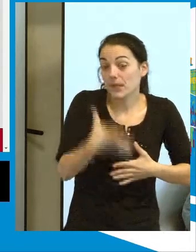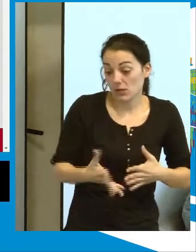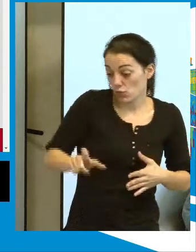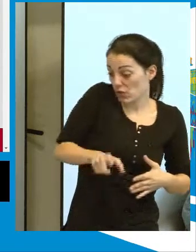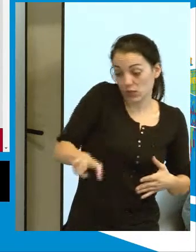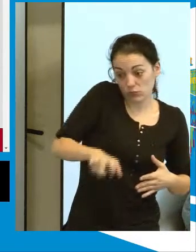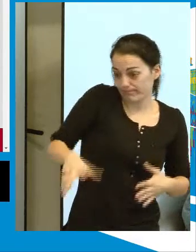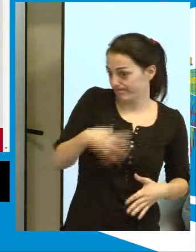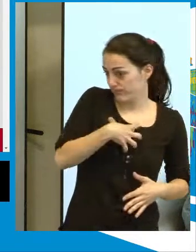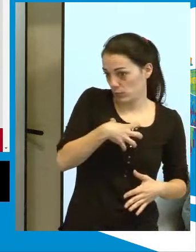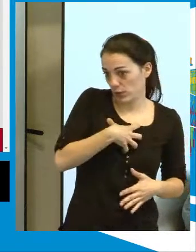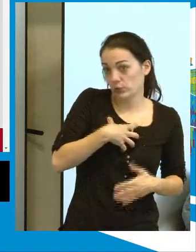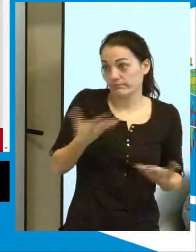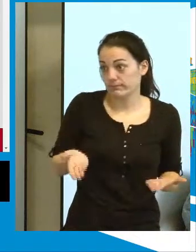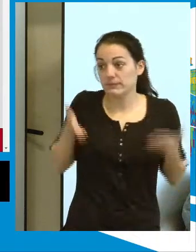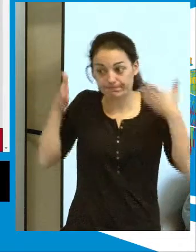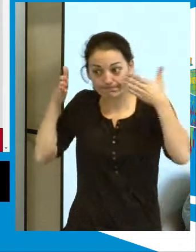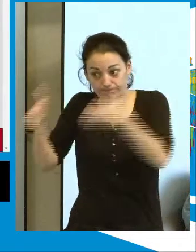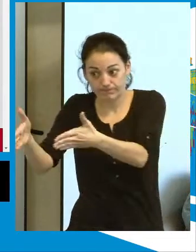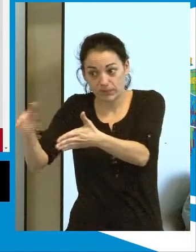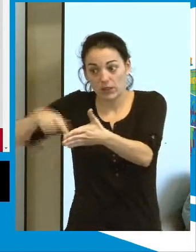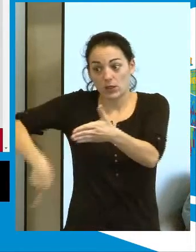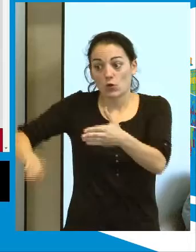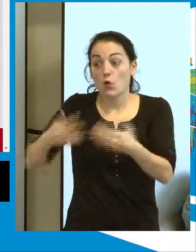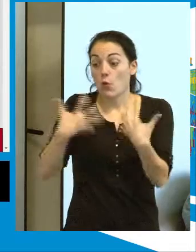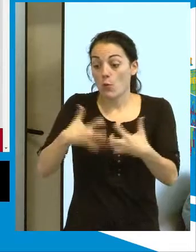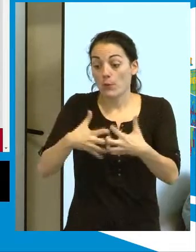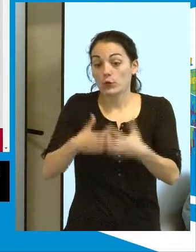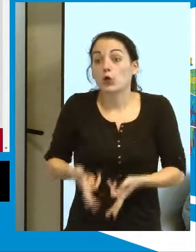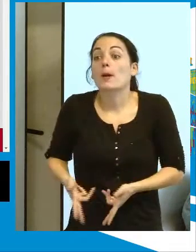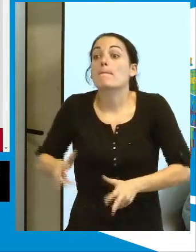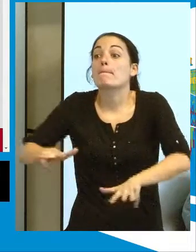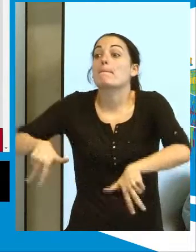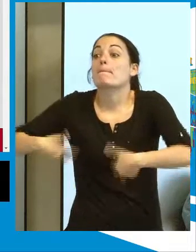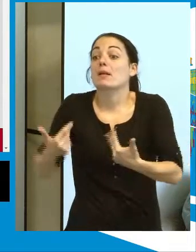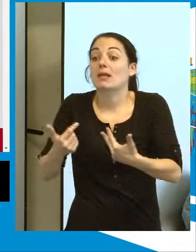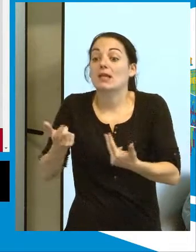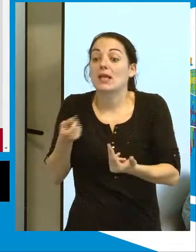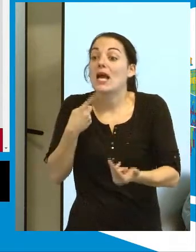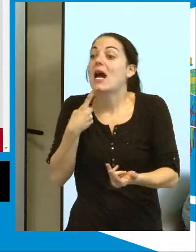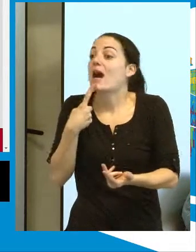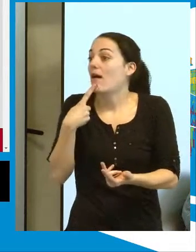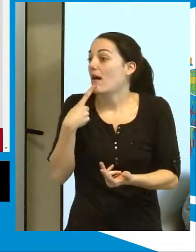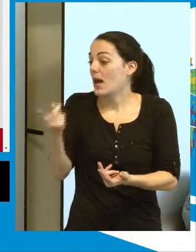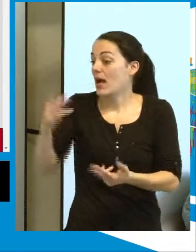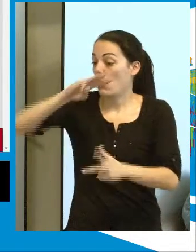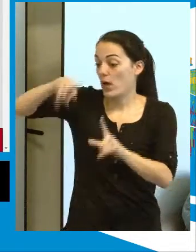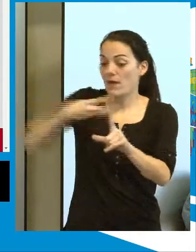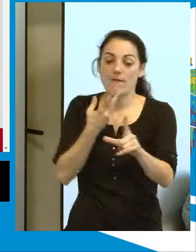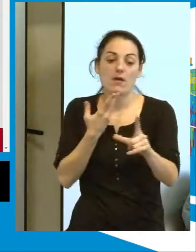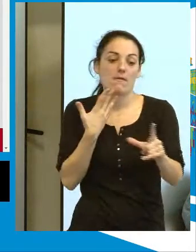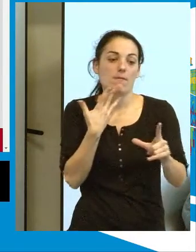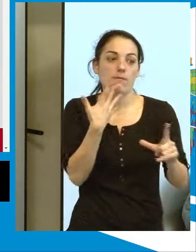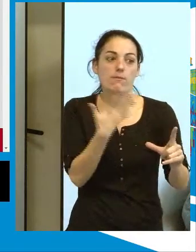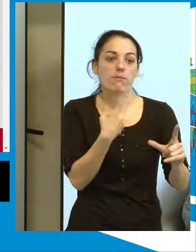ratón, ¿no? Entonces para ellos hay un motor que permite navegar hablándole a la web, con comandos de voz. Yo puedo de